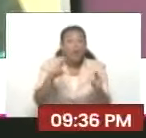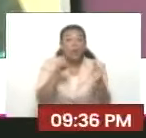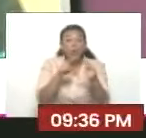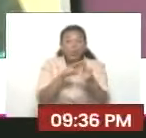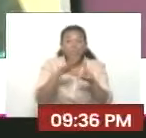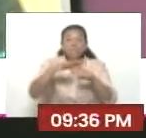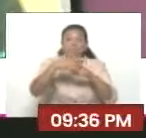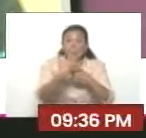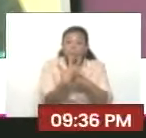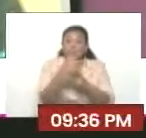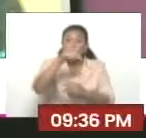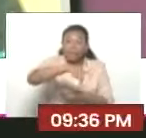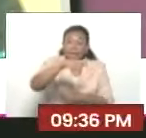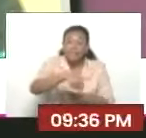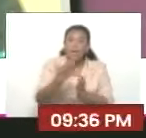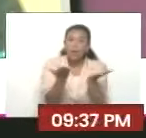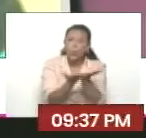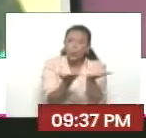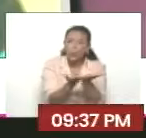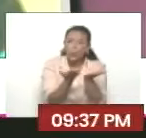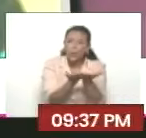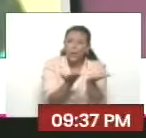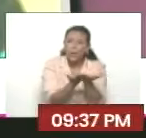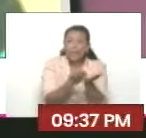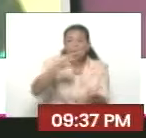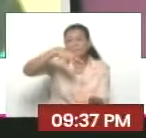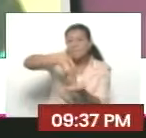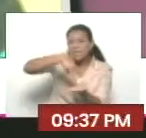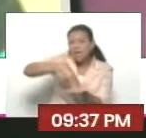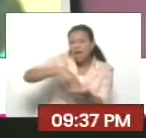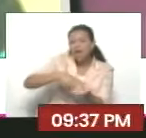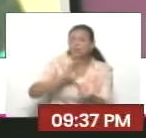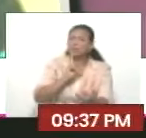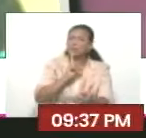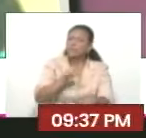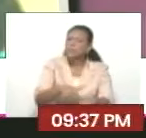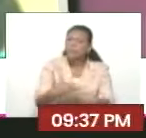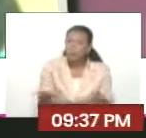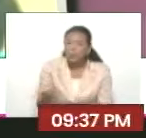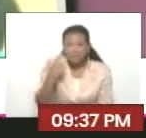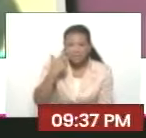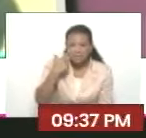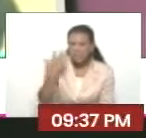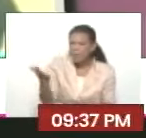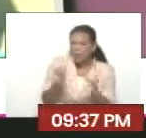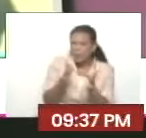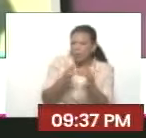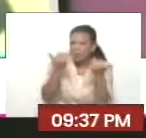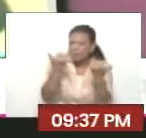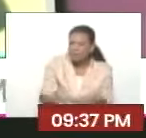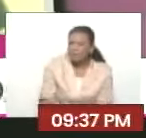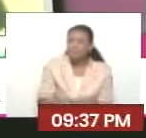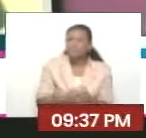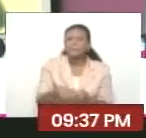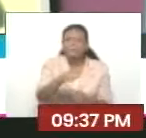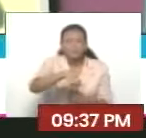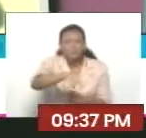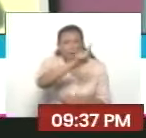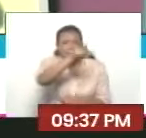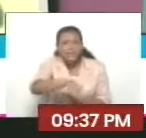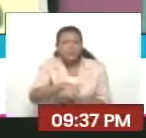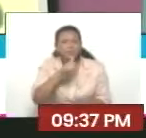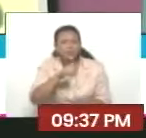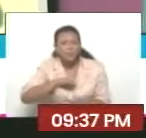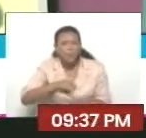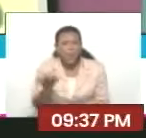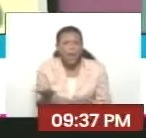el caso de esta edición. Es acá en el estado Miranda. Les hablo un poquito acerca de eso para que usted establezca el contacto directamente hacia la persona que realizó el